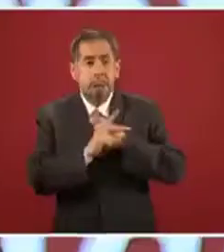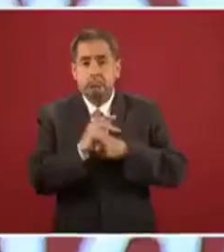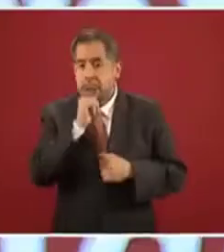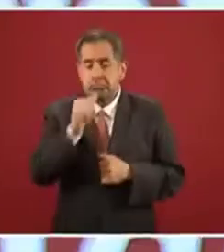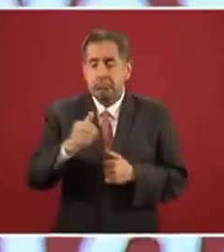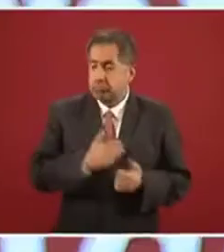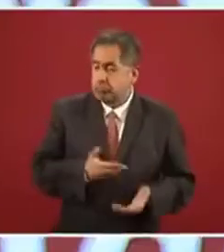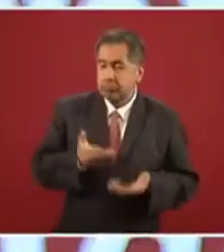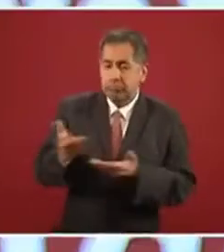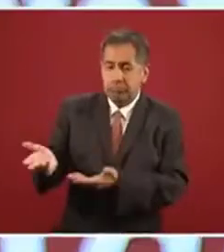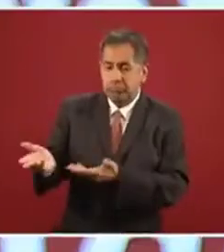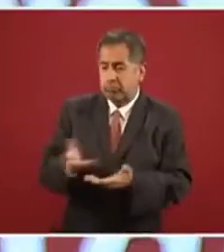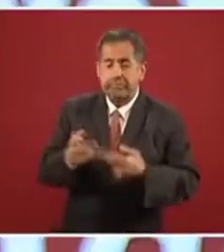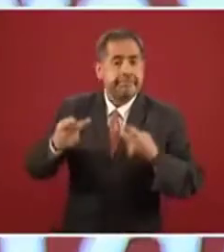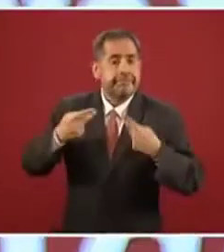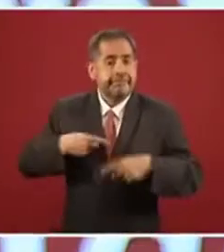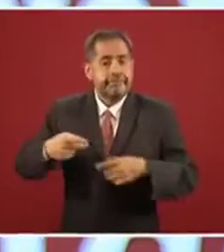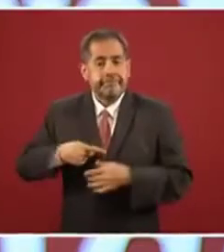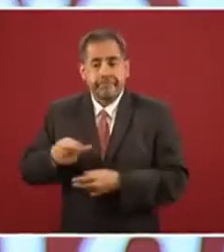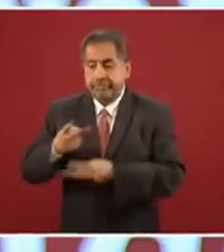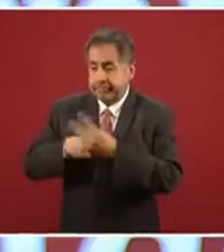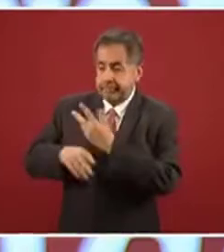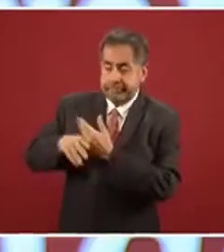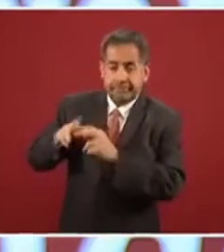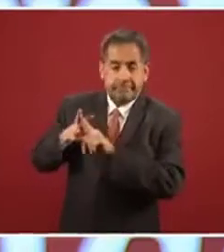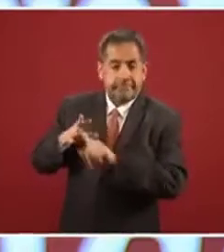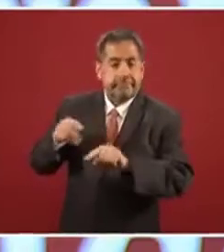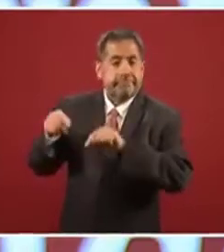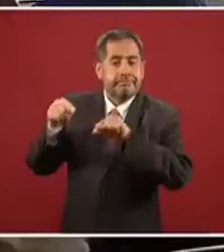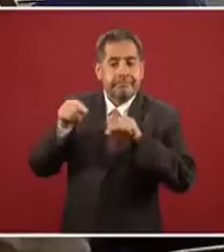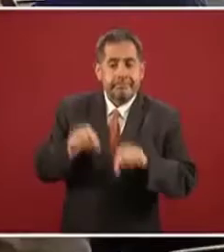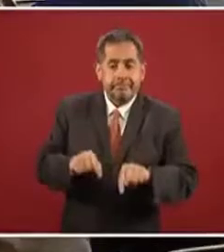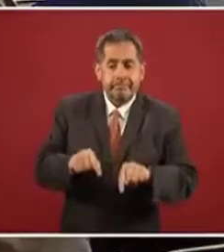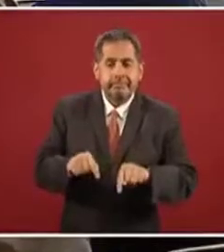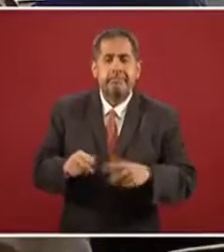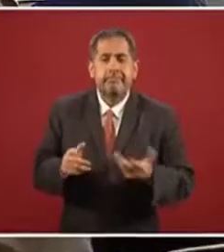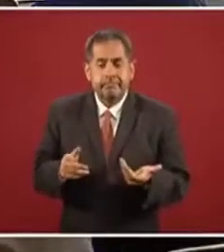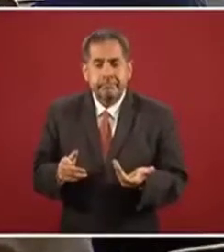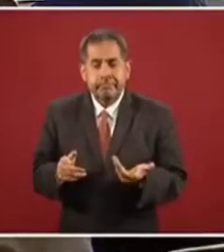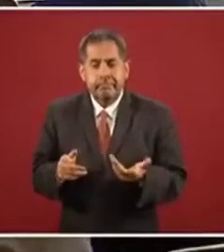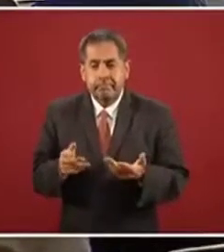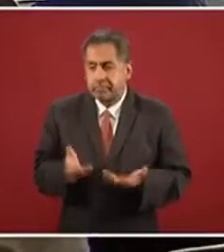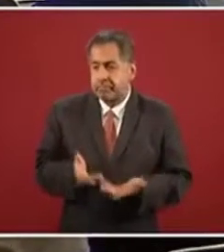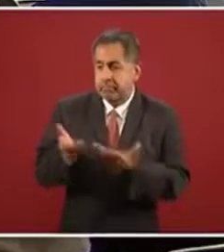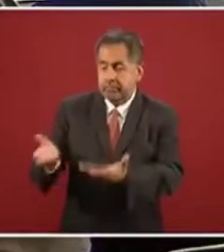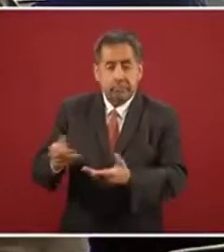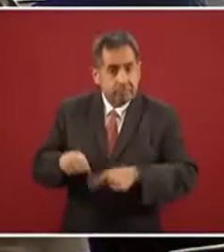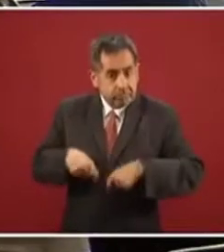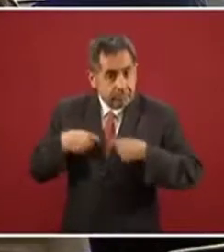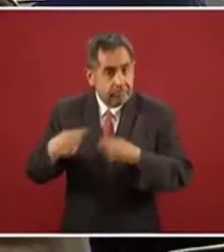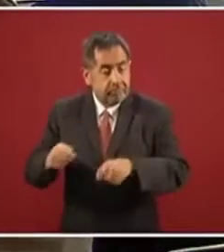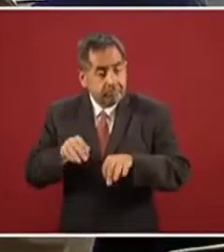es persona migrante en México tiene, ¿qué hacemos? Pues primero se le ofrece empleo.